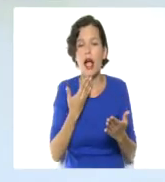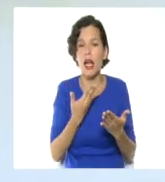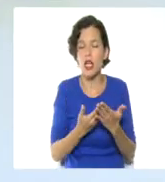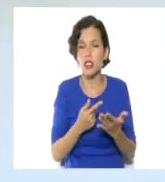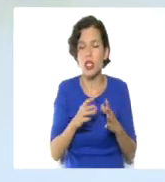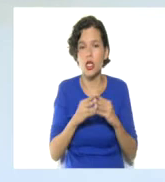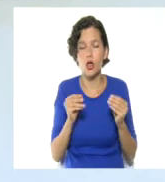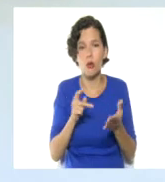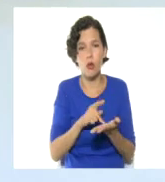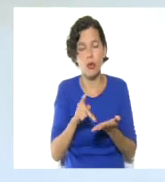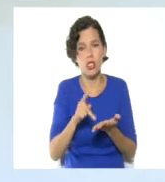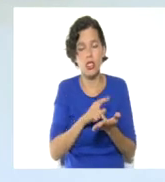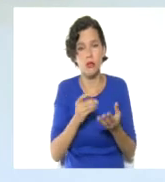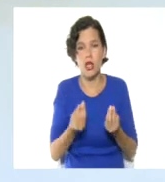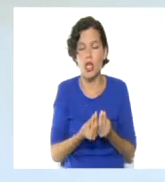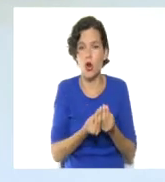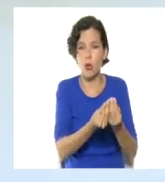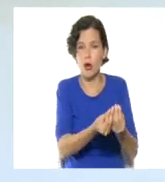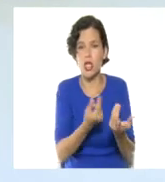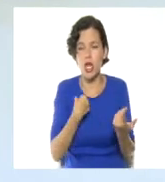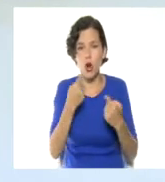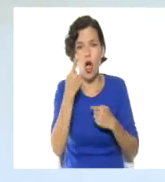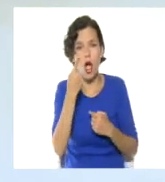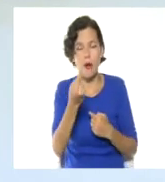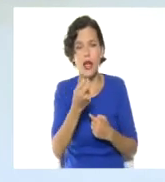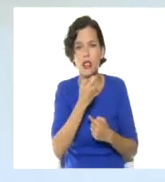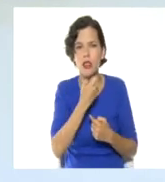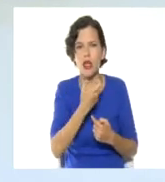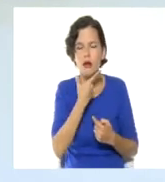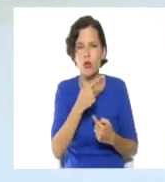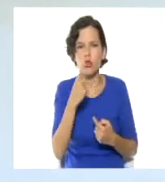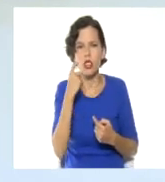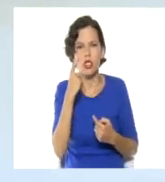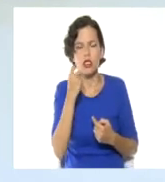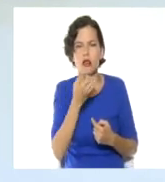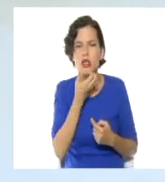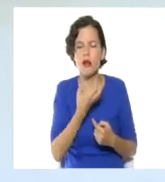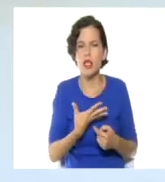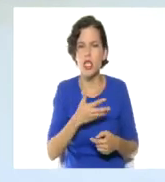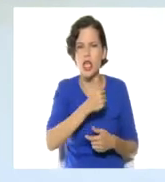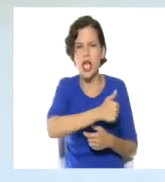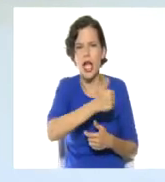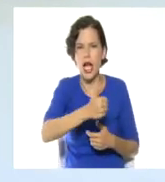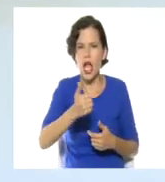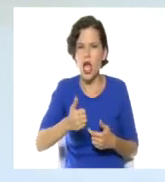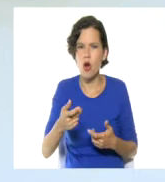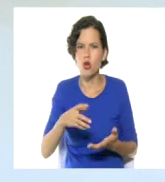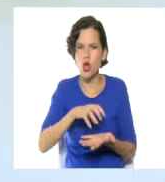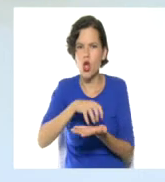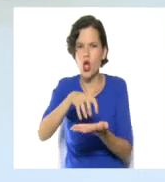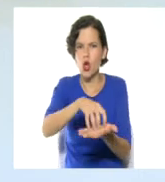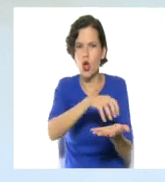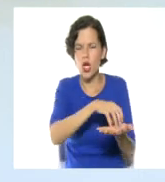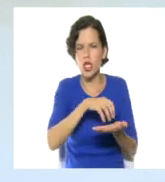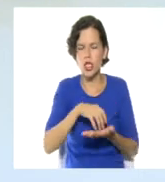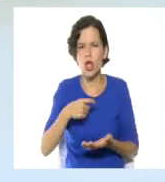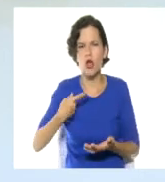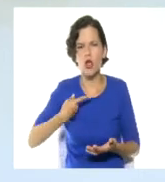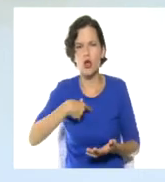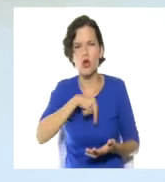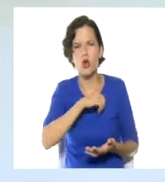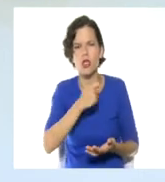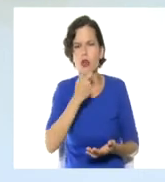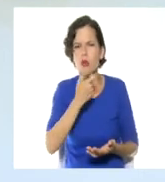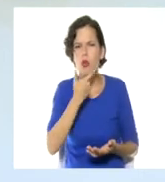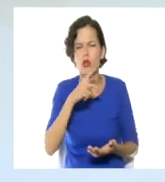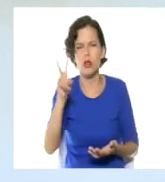por participar y acompañarnos a ver estas hermosas tradiciones navideñas de cada uno de los estados de nuestra hermosa